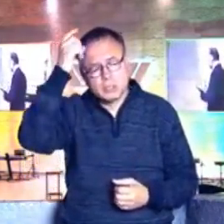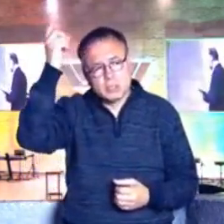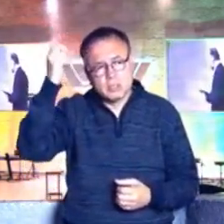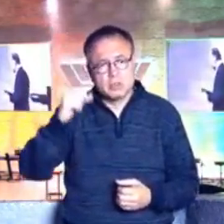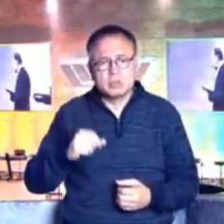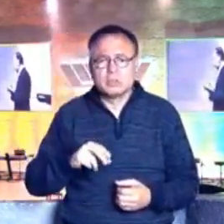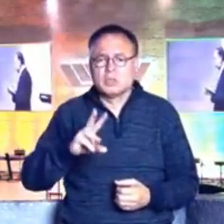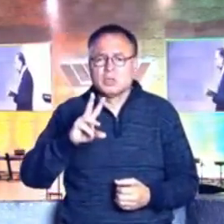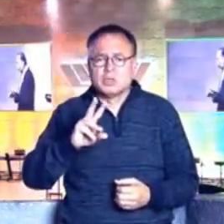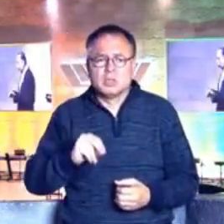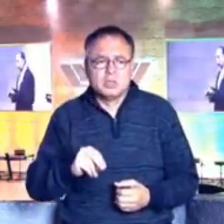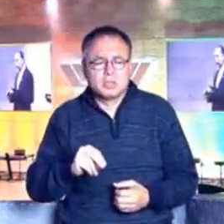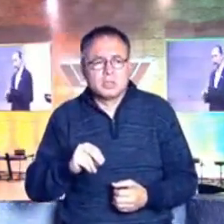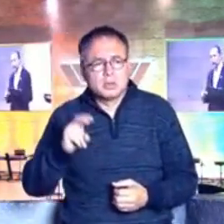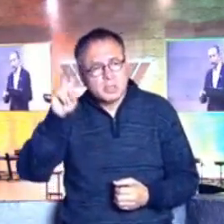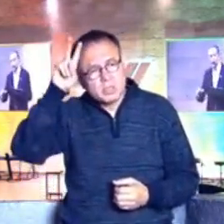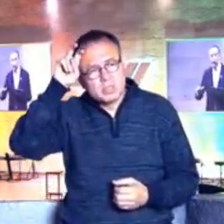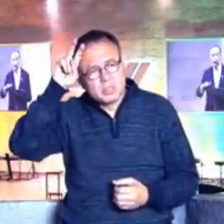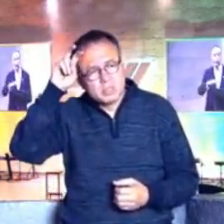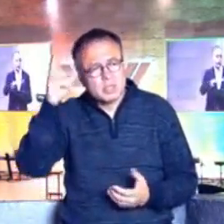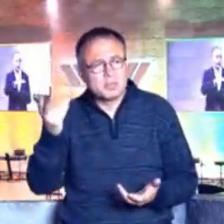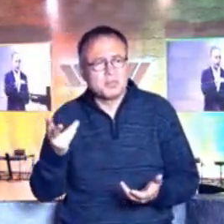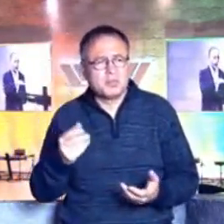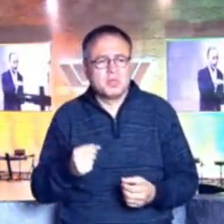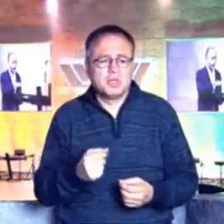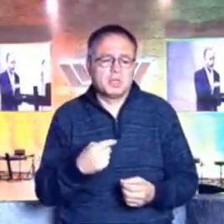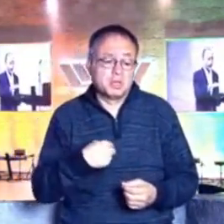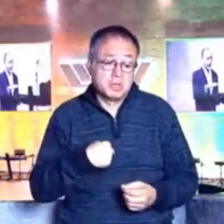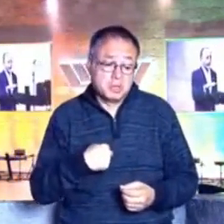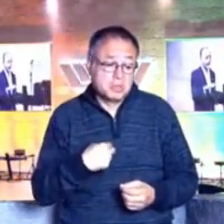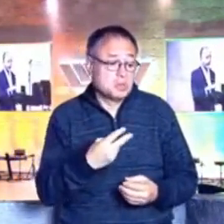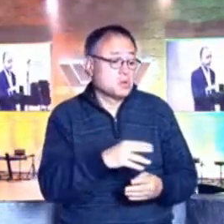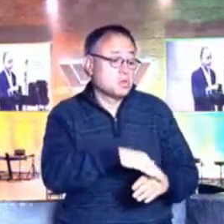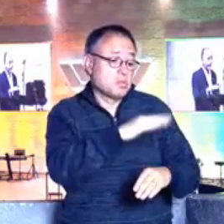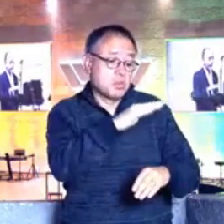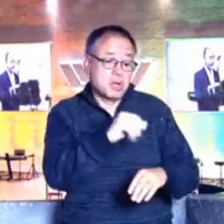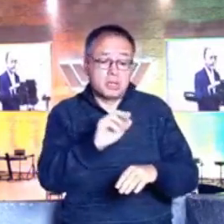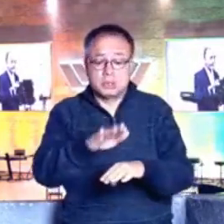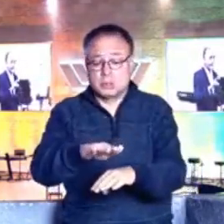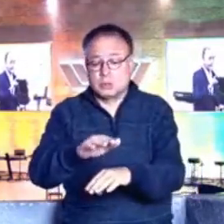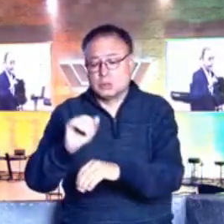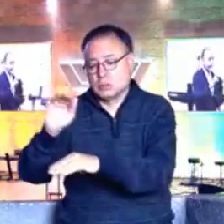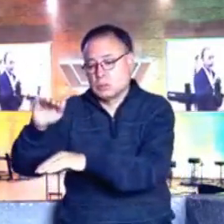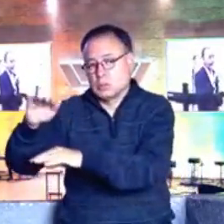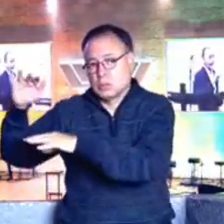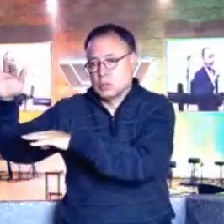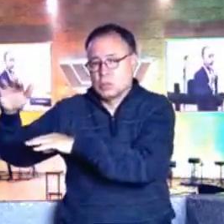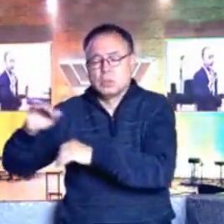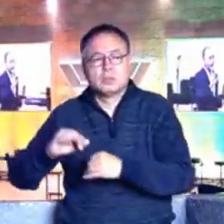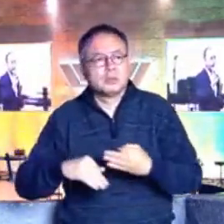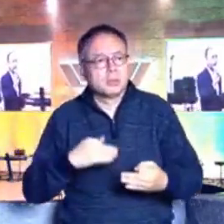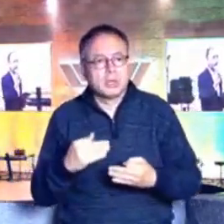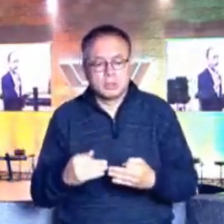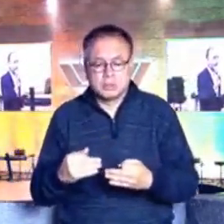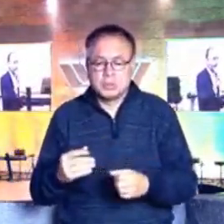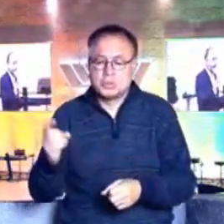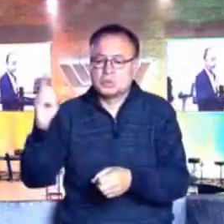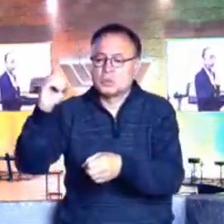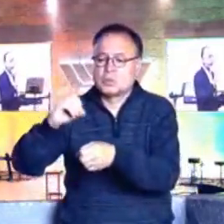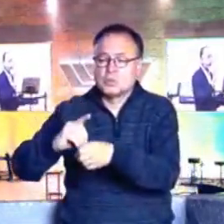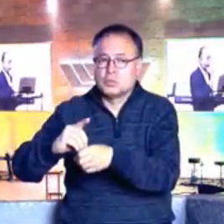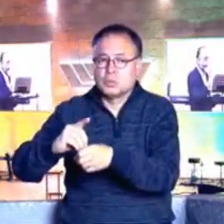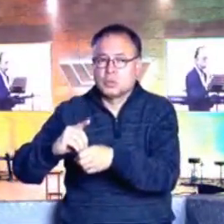di más o di menos el señor todos nos puso la misma regla da el 10%